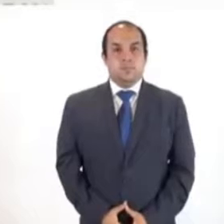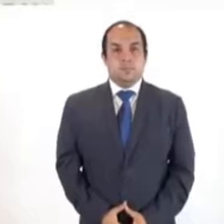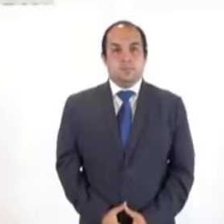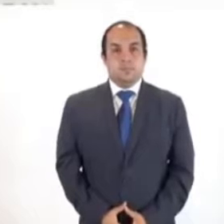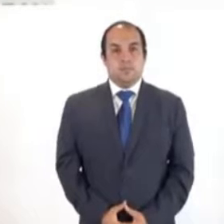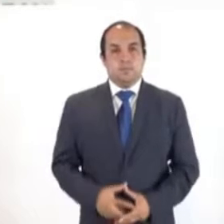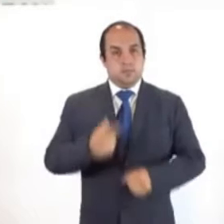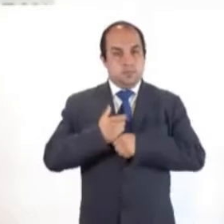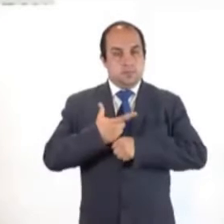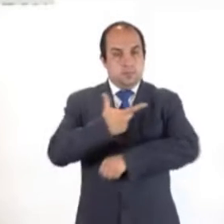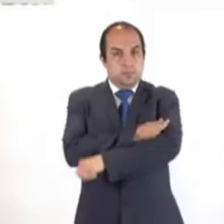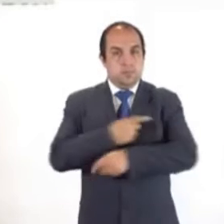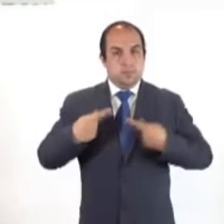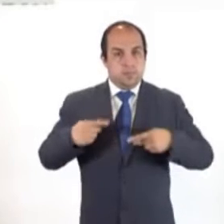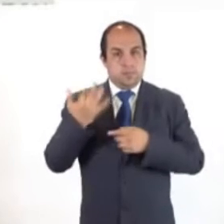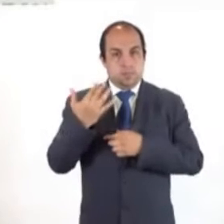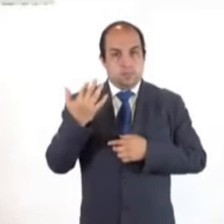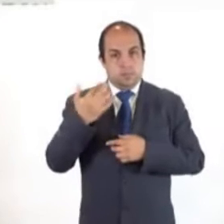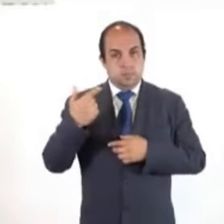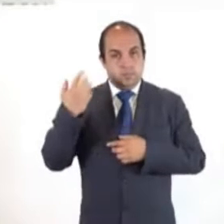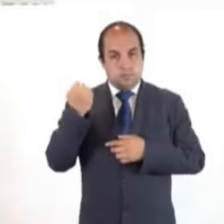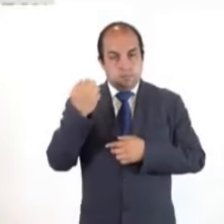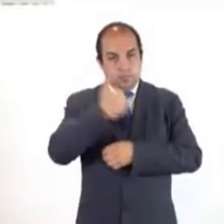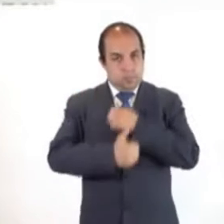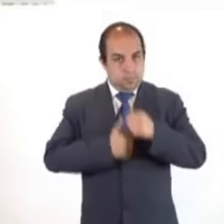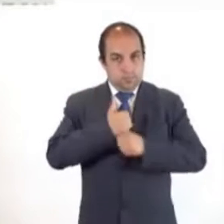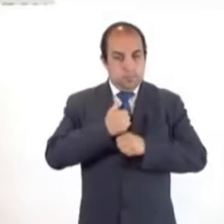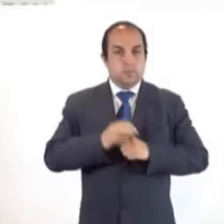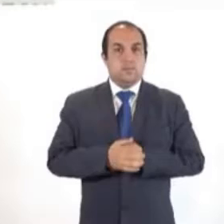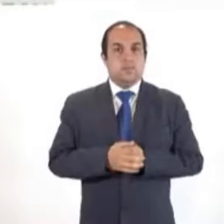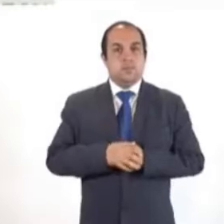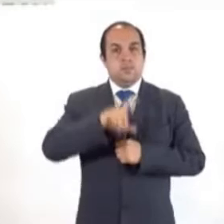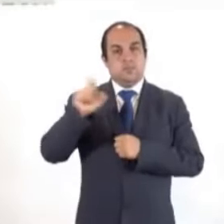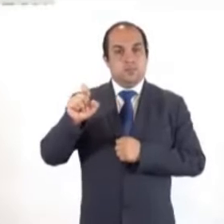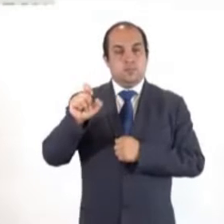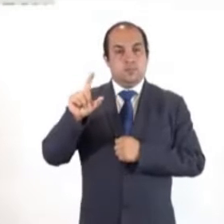Y primera dosis para personas de 50 a 59 años,